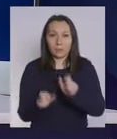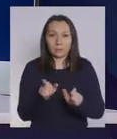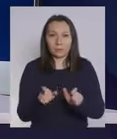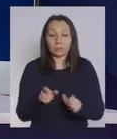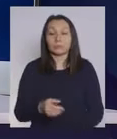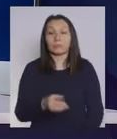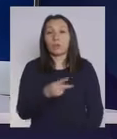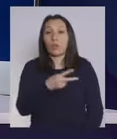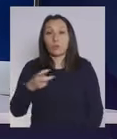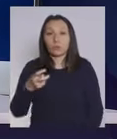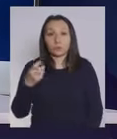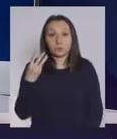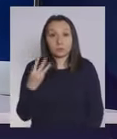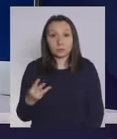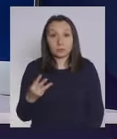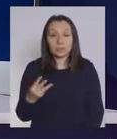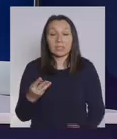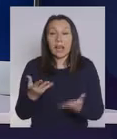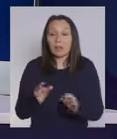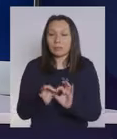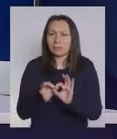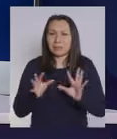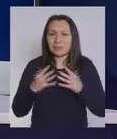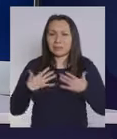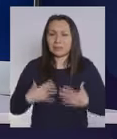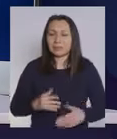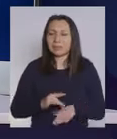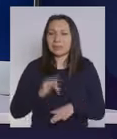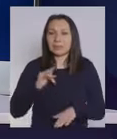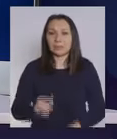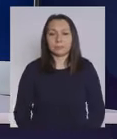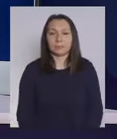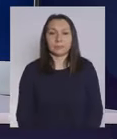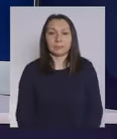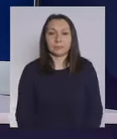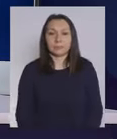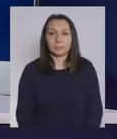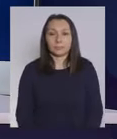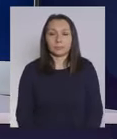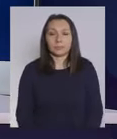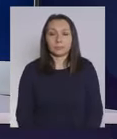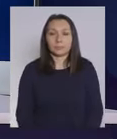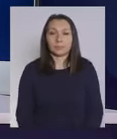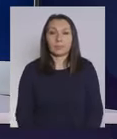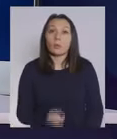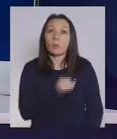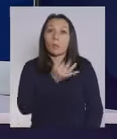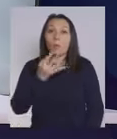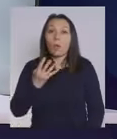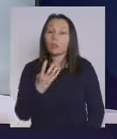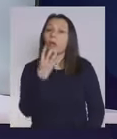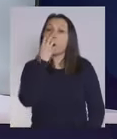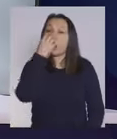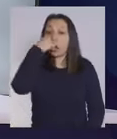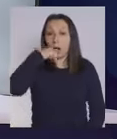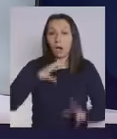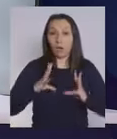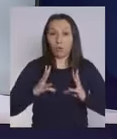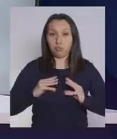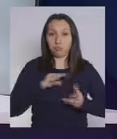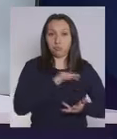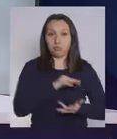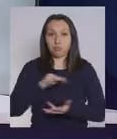con 203 de ellas en un estado crítico. En cuanto a la cantidad de ventiladores disponibles,